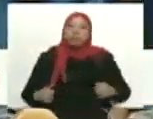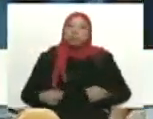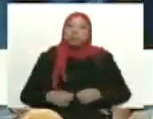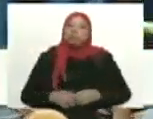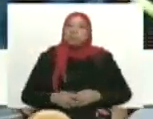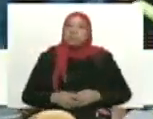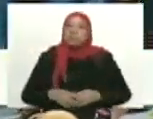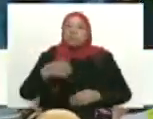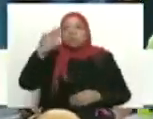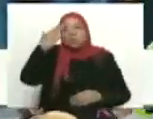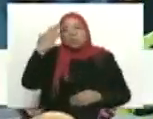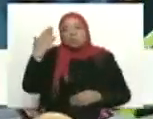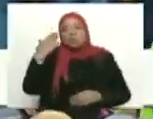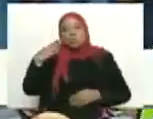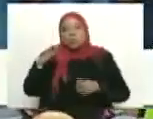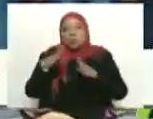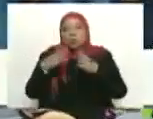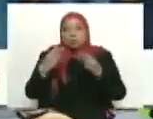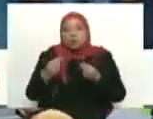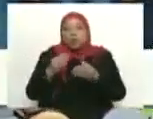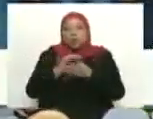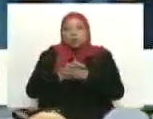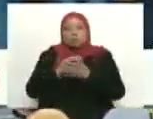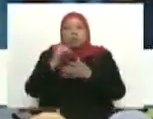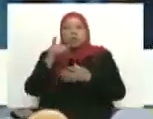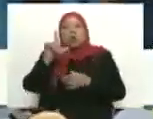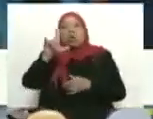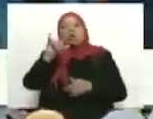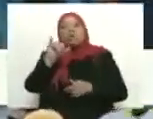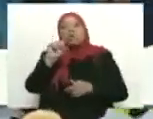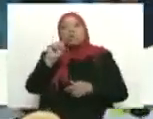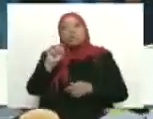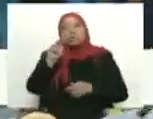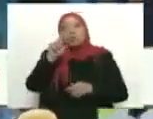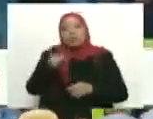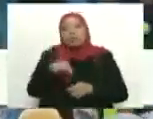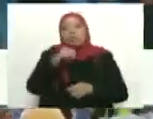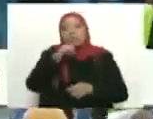Quiero saludar con mucho afecto a nuestro comandante Luis Reyes,